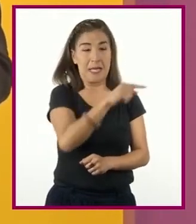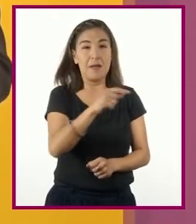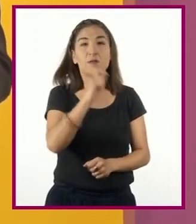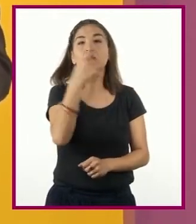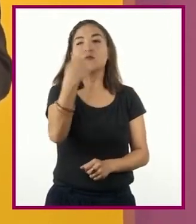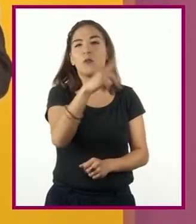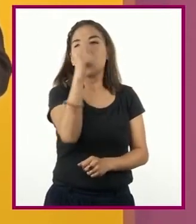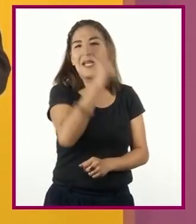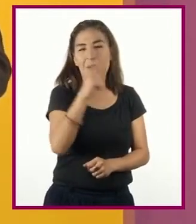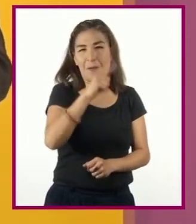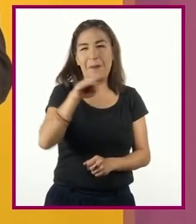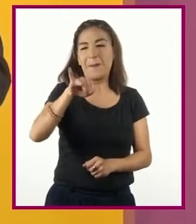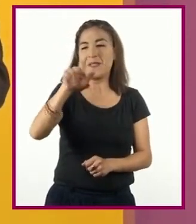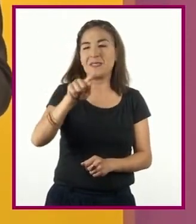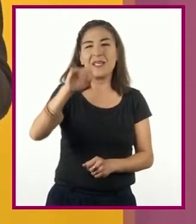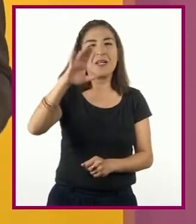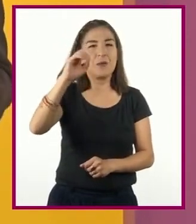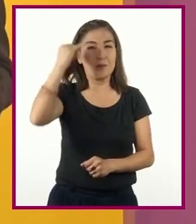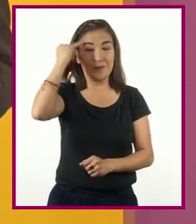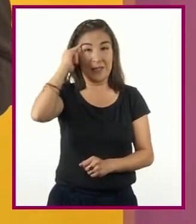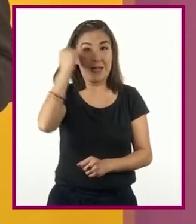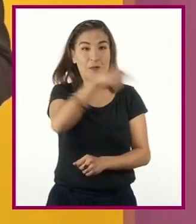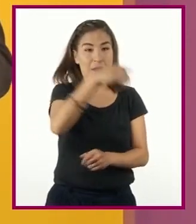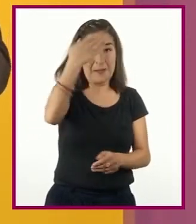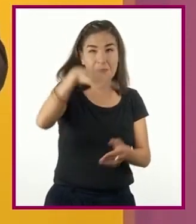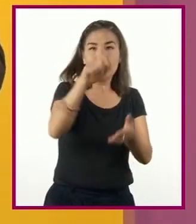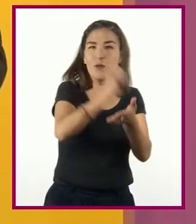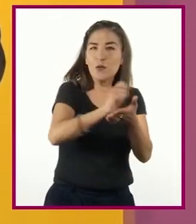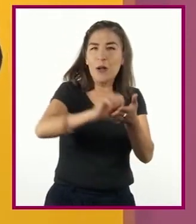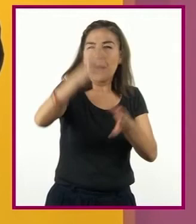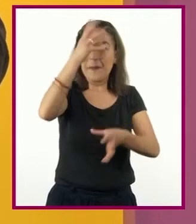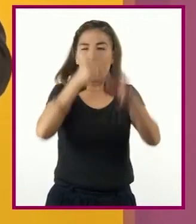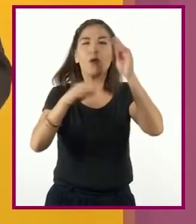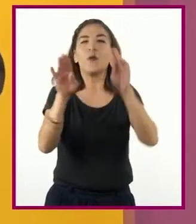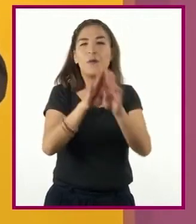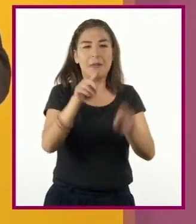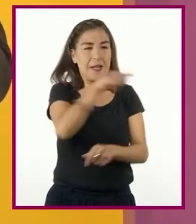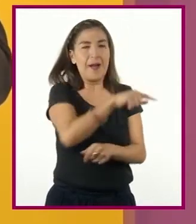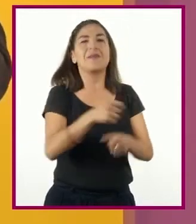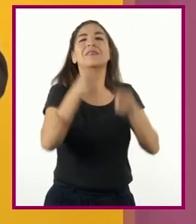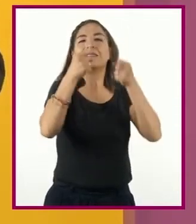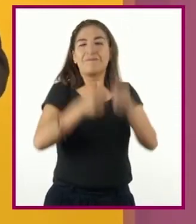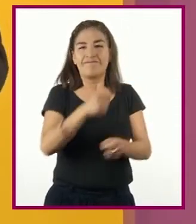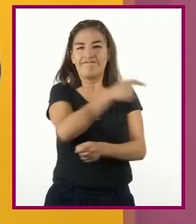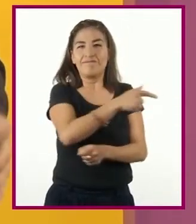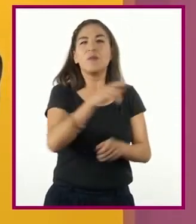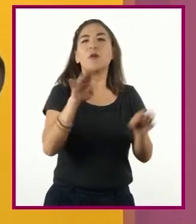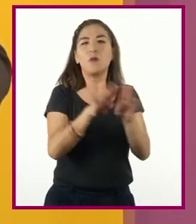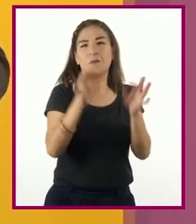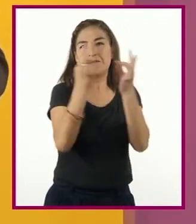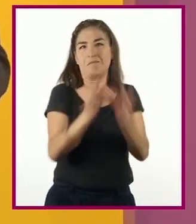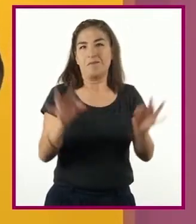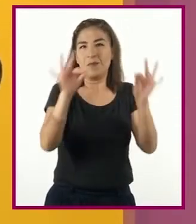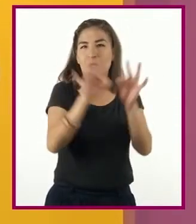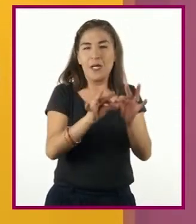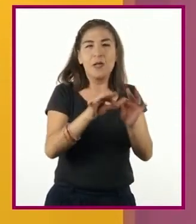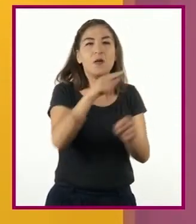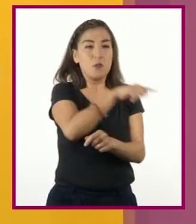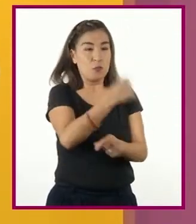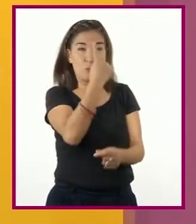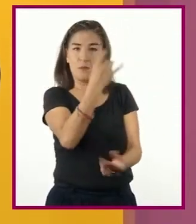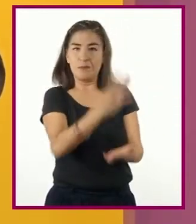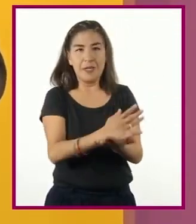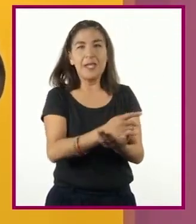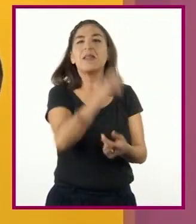mixteca y está aprendiendo a escribir en esa lengua, es porque está convencida de que ese rasgo es importante, no solo para